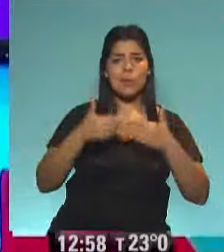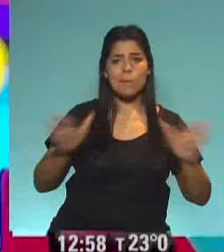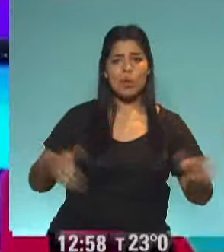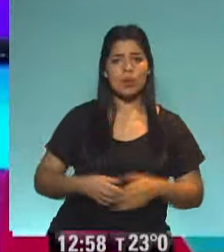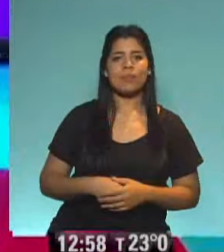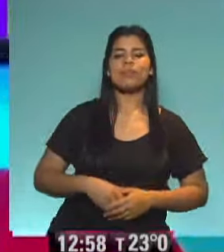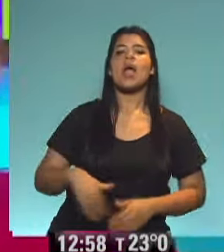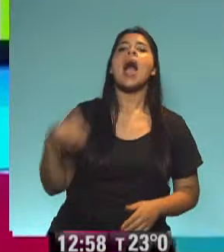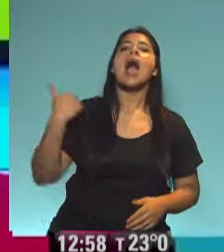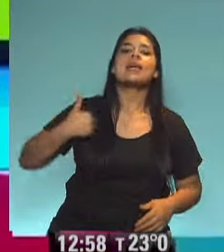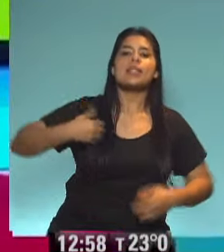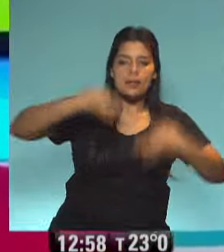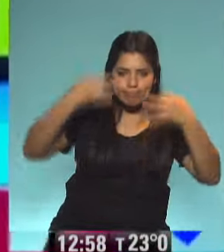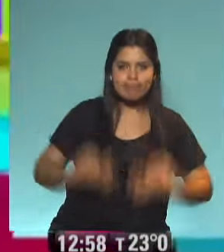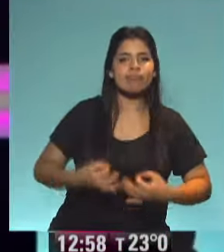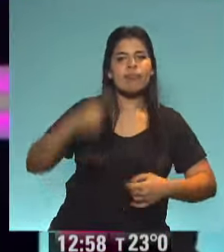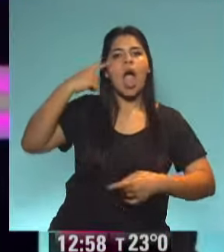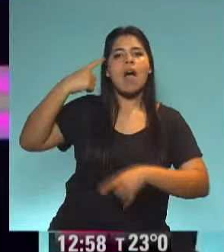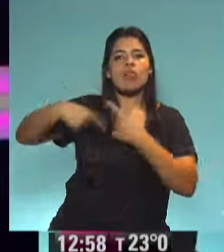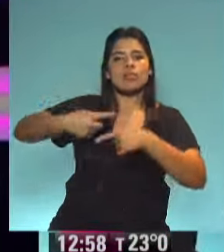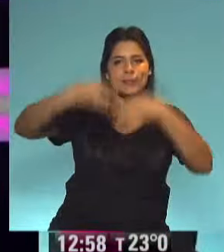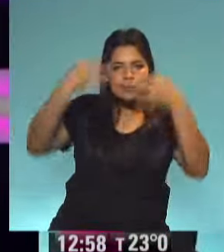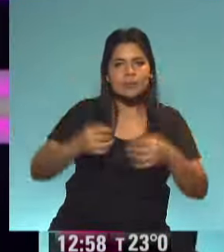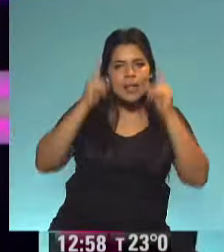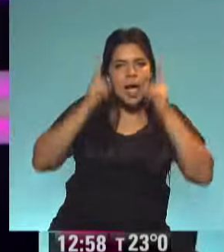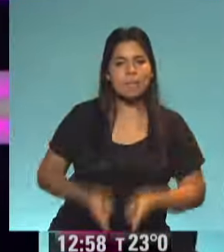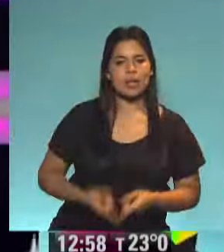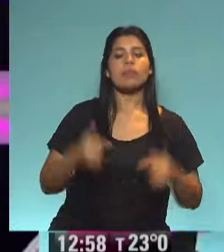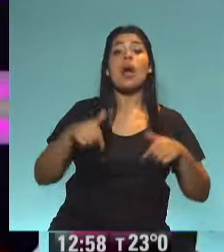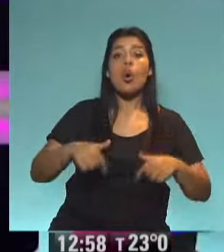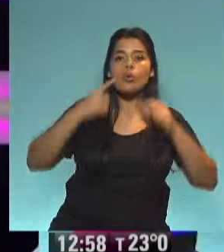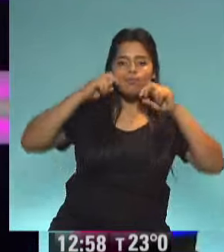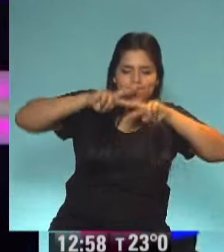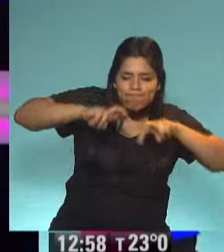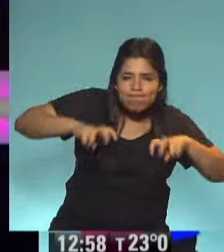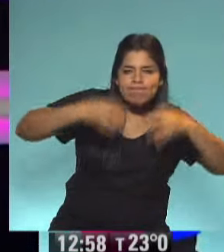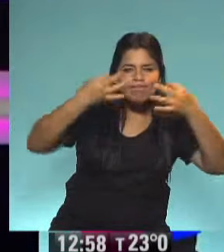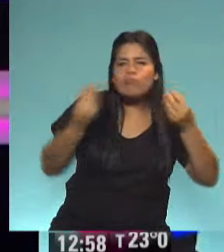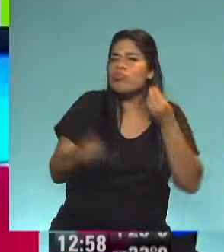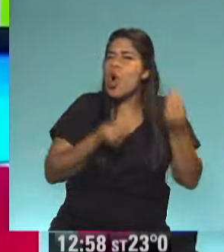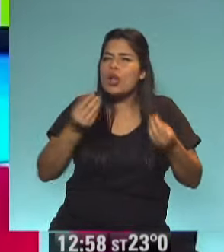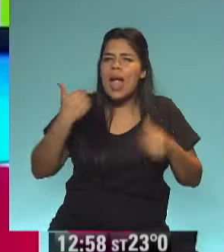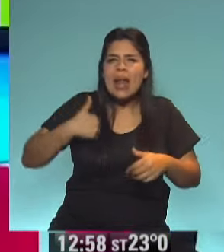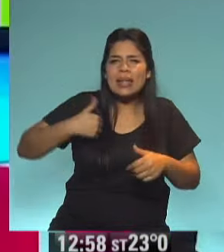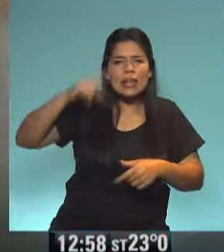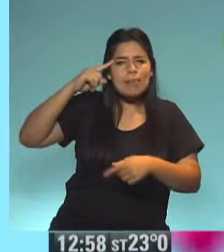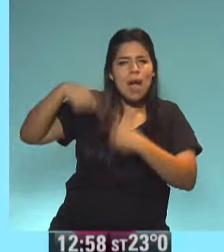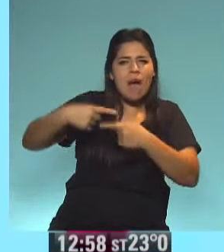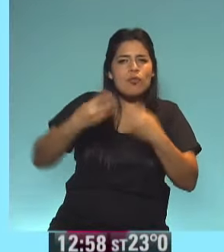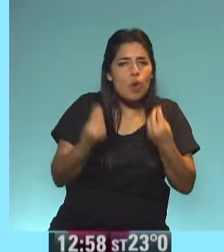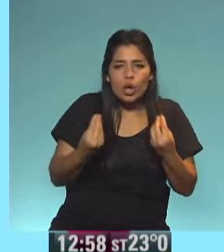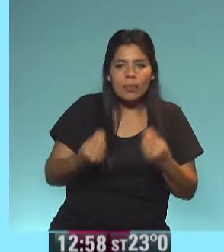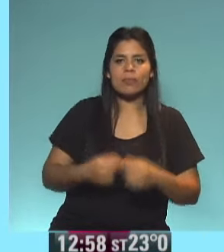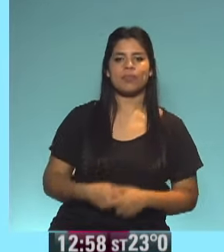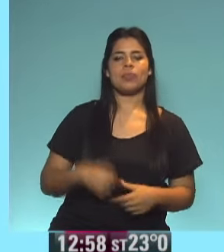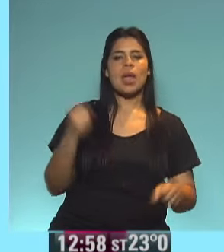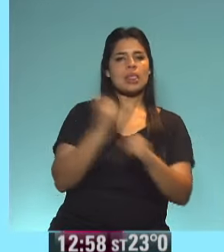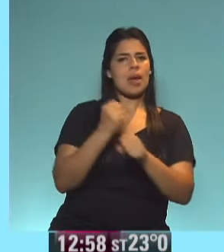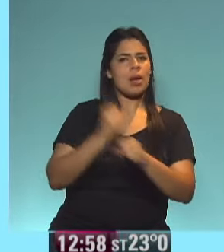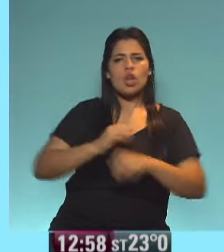Argentina también es afro. Y lo que estamos haciendo es verificar, investigar y contarnos por qué sabemos que Argentina también es afro, tal cual. Trabajar juntos